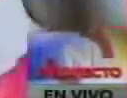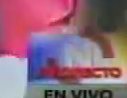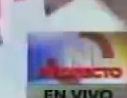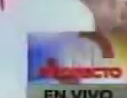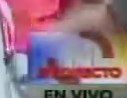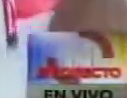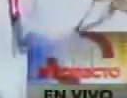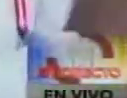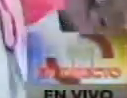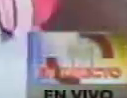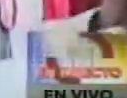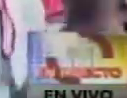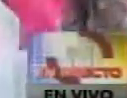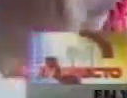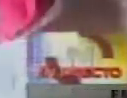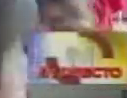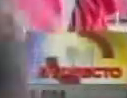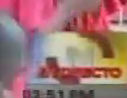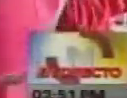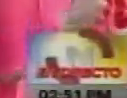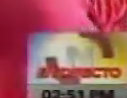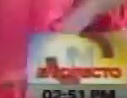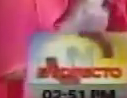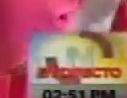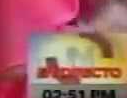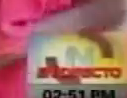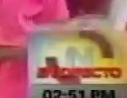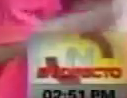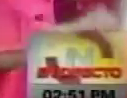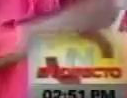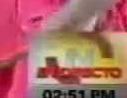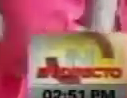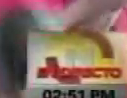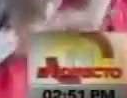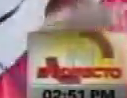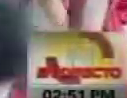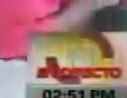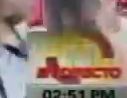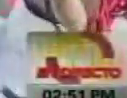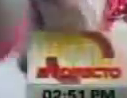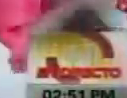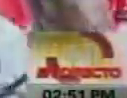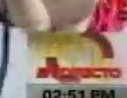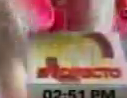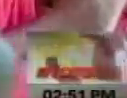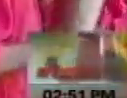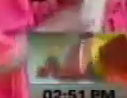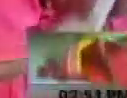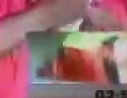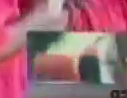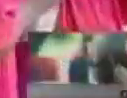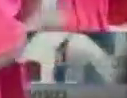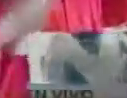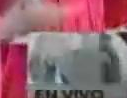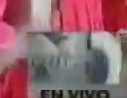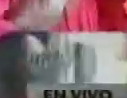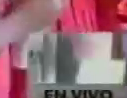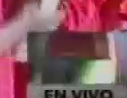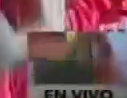Petróleos de Venezuela para el periodo 2016-2025, que apunta a la transformación de la empresa estatal a través del